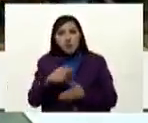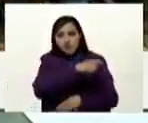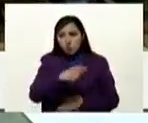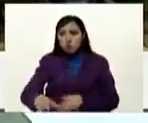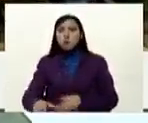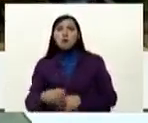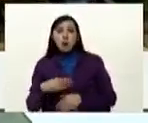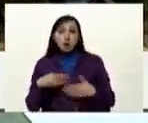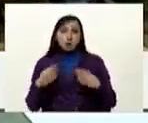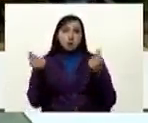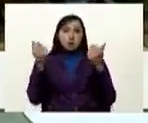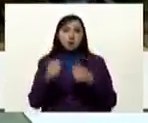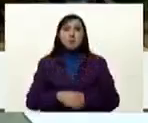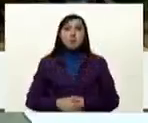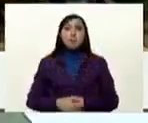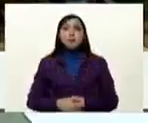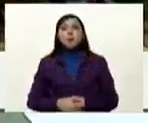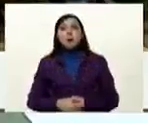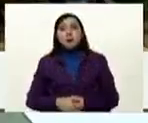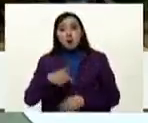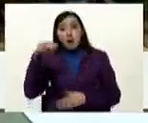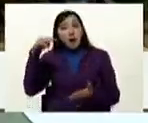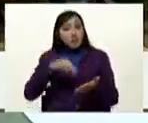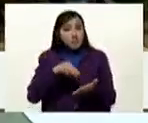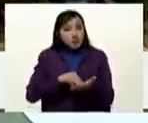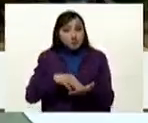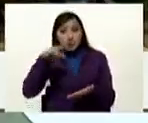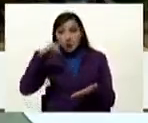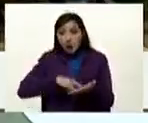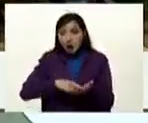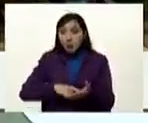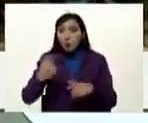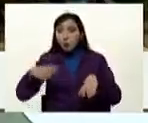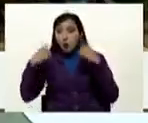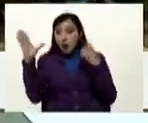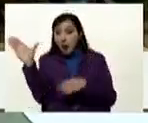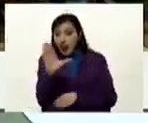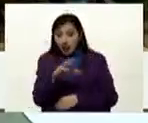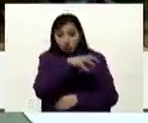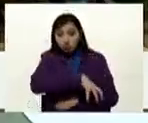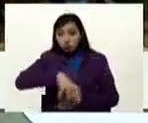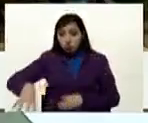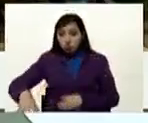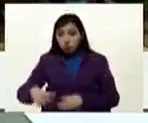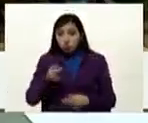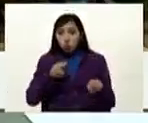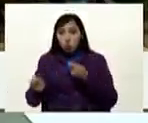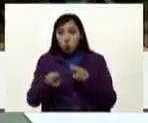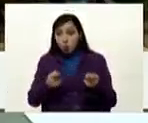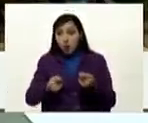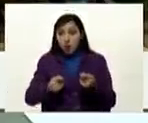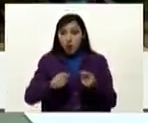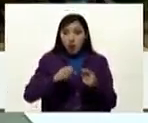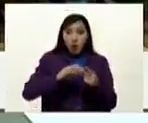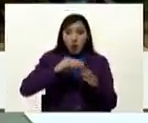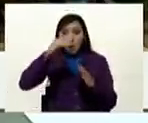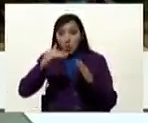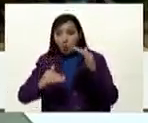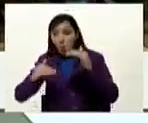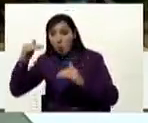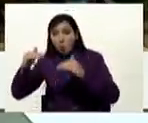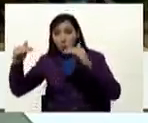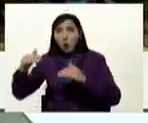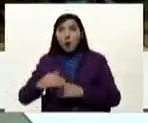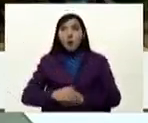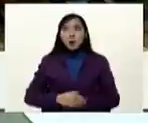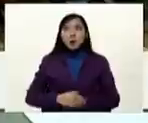A expensas de Miranda, Carabobo, La Guaira y Caracas, donde el comportamiento de las curvas parece indicar